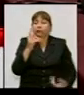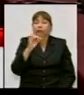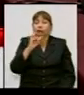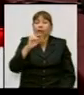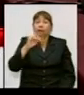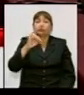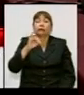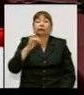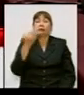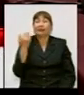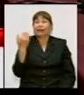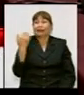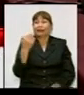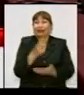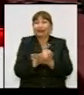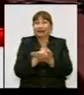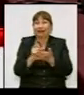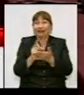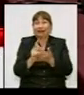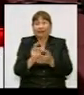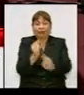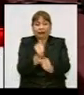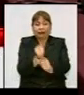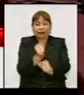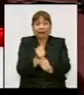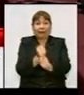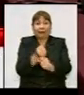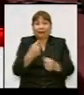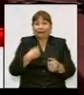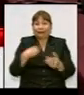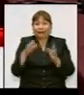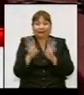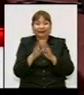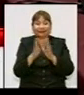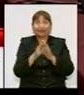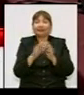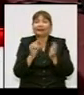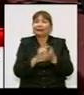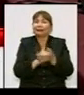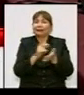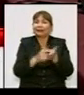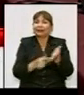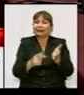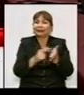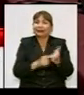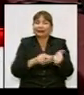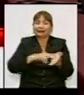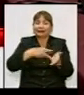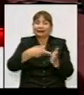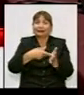en ello. Hasta hace un par de semanas que tuve una reunión con ellos, tenían 26 activos críticos nacionales definidos.